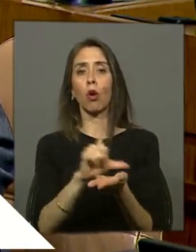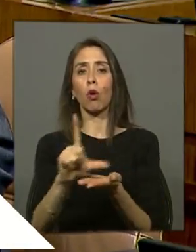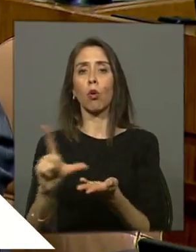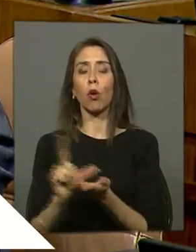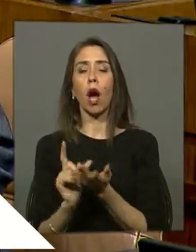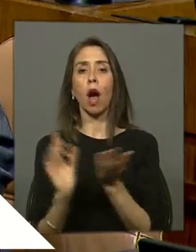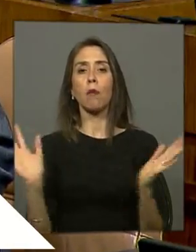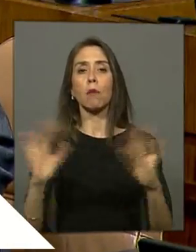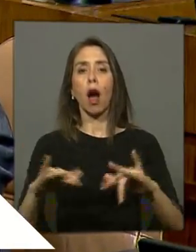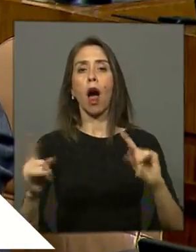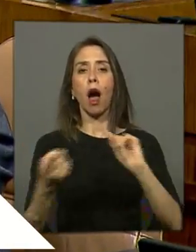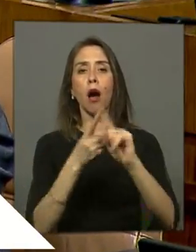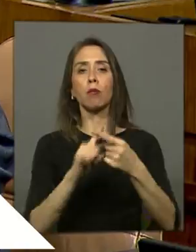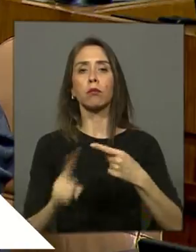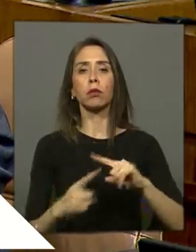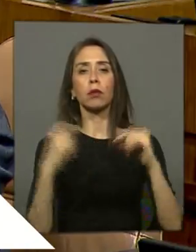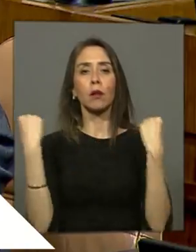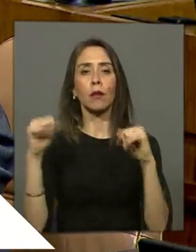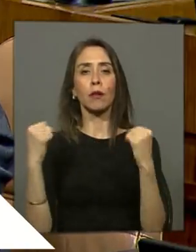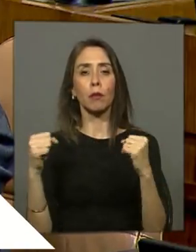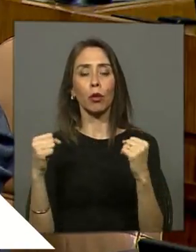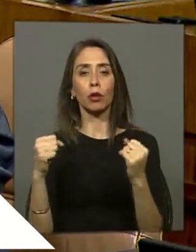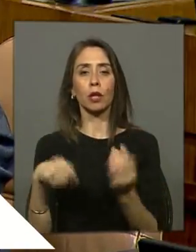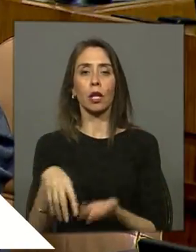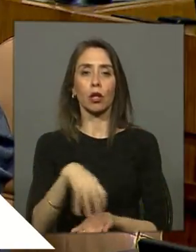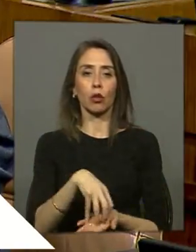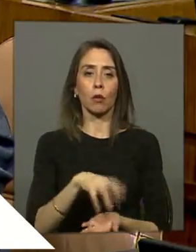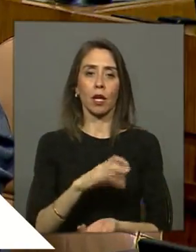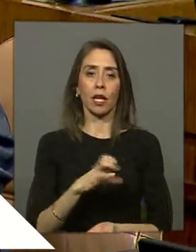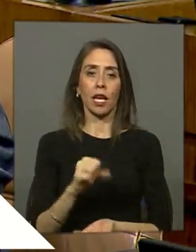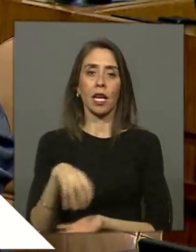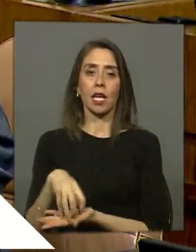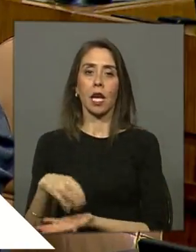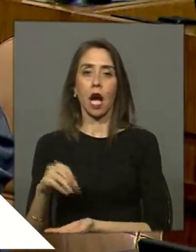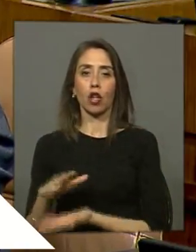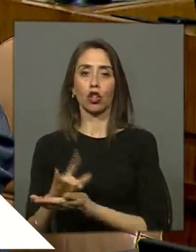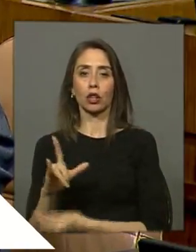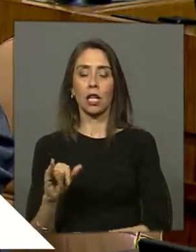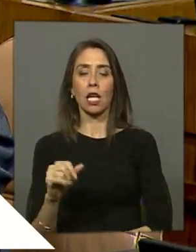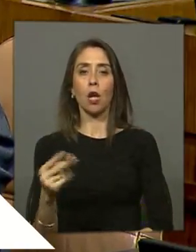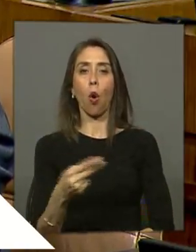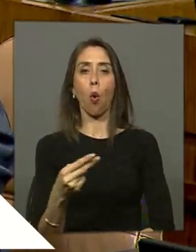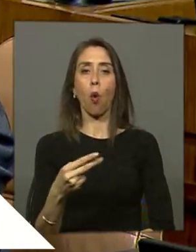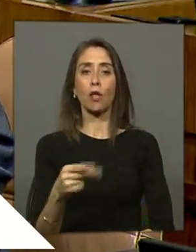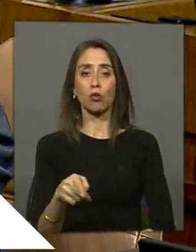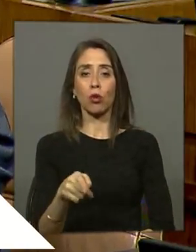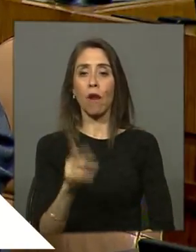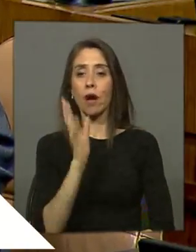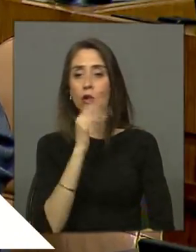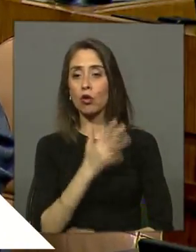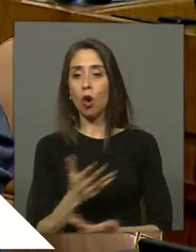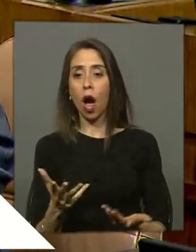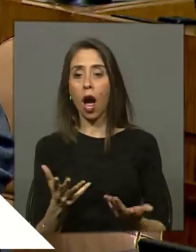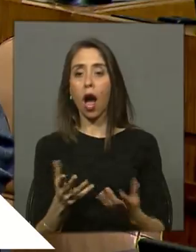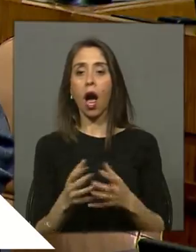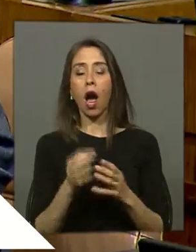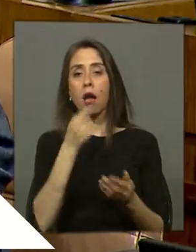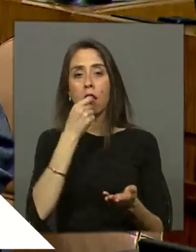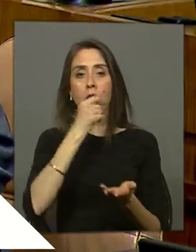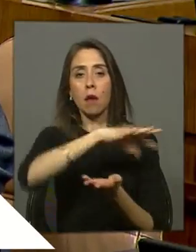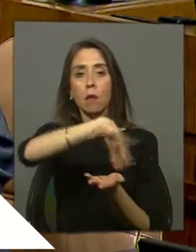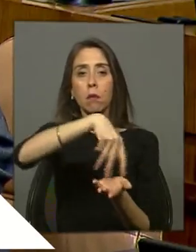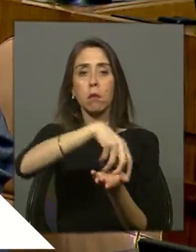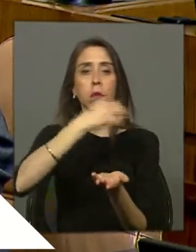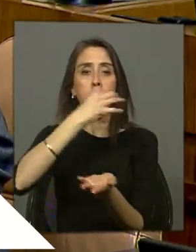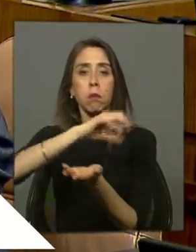eventos deportivos y también en comunas como Renca Conchalí Huesturaba donde no existen como ya sabemos una gran cantidad de áreas verdes nos